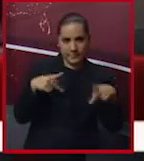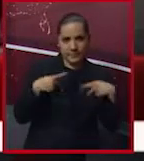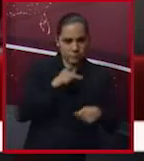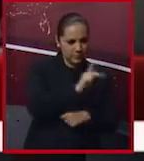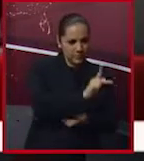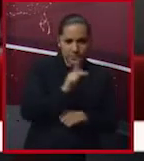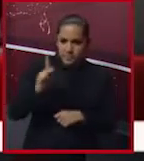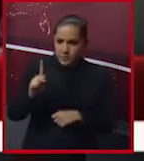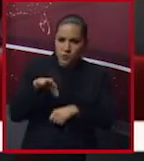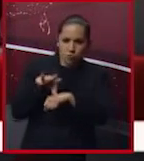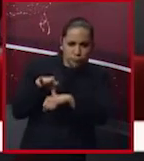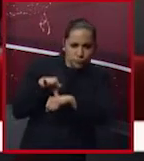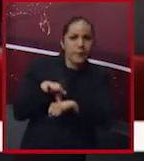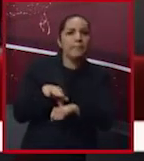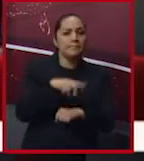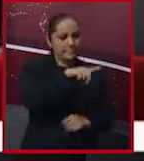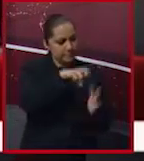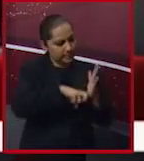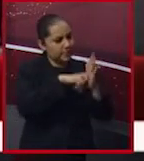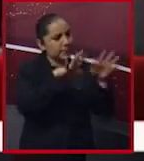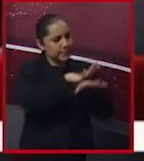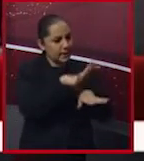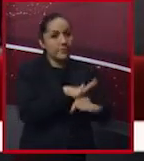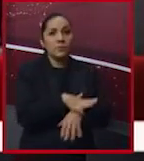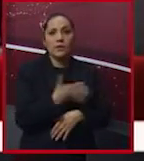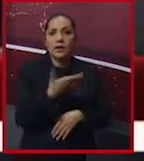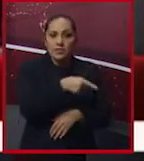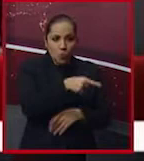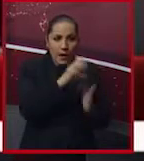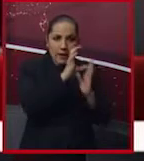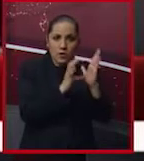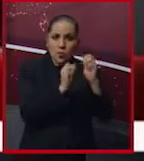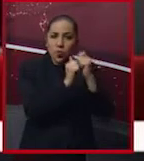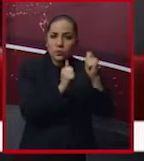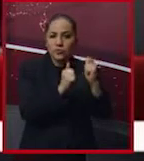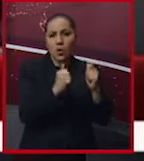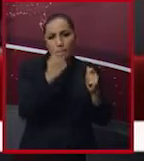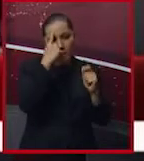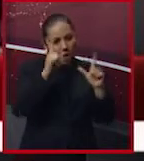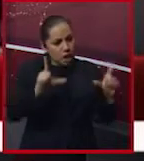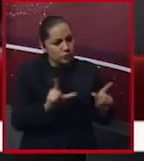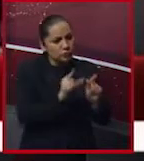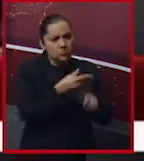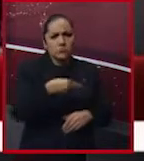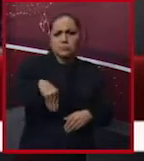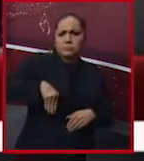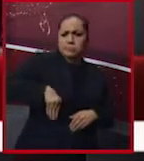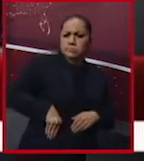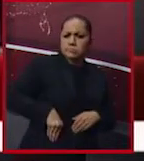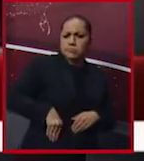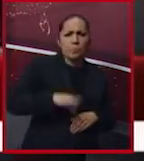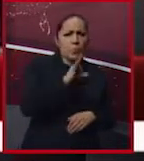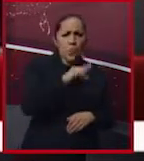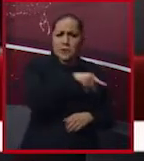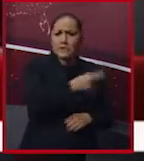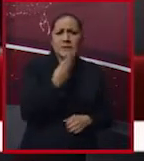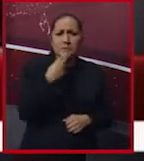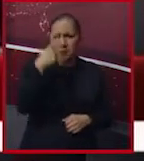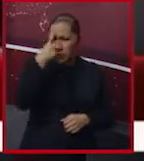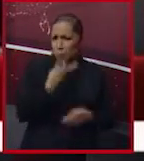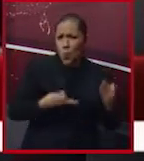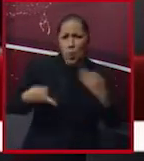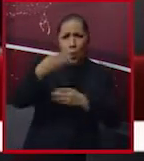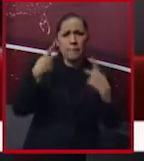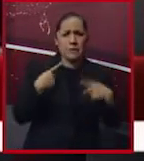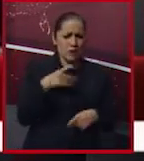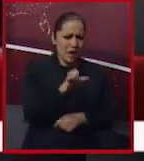es un esfuerzo que se hizo para editar esta Constitución de bolsillo que permite a cualquier persona traerla en el bolsillo de manera cómoda y